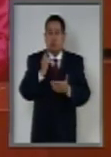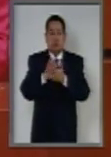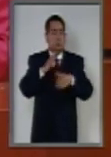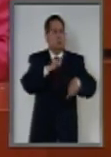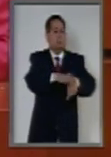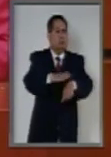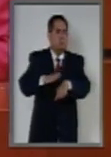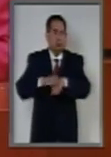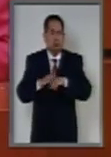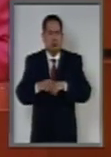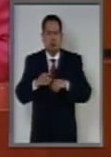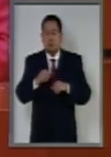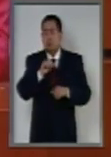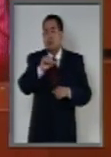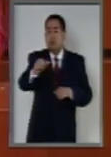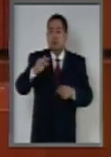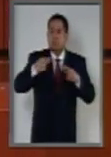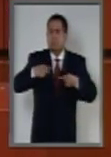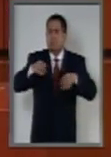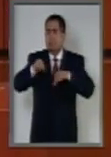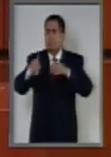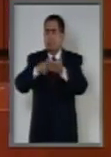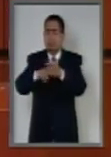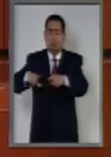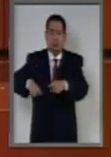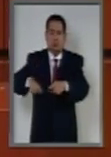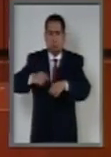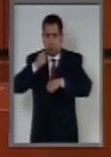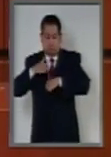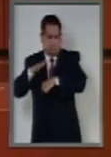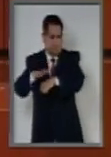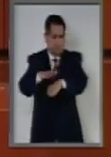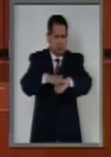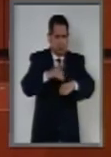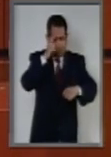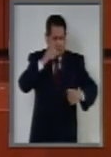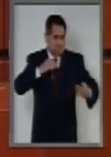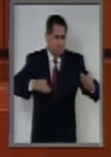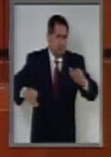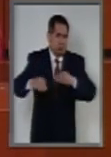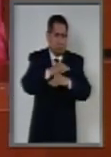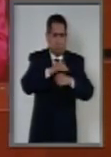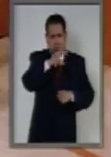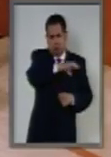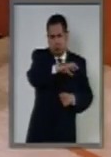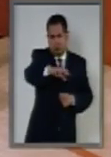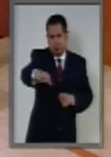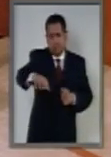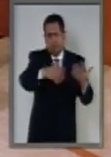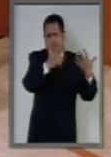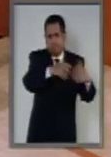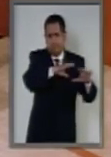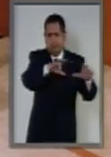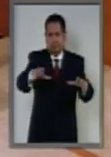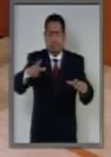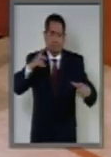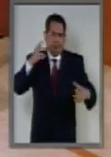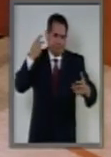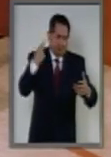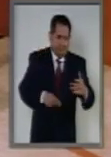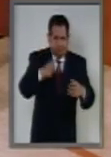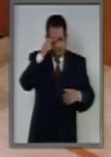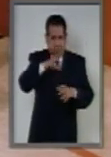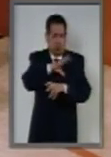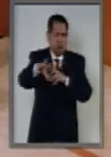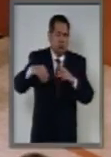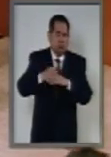llamado solo a los servidores públicos, este es un llamado a todos los sectores de la población de México, que